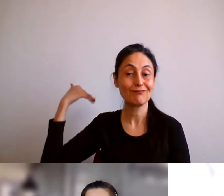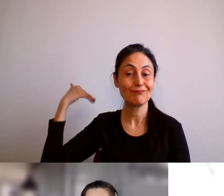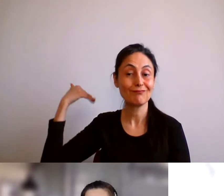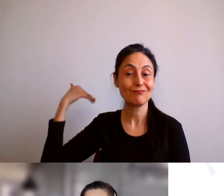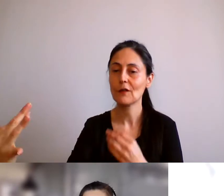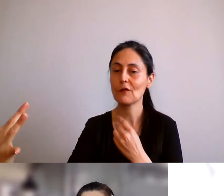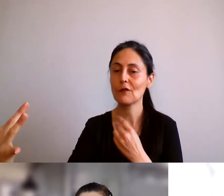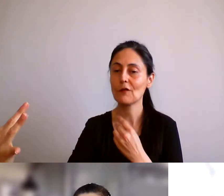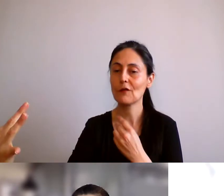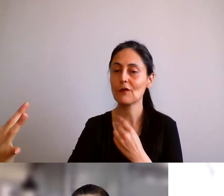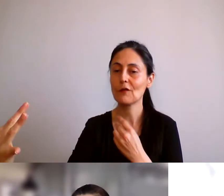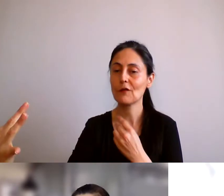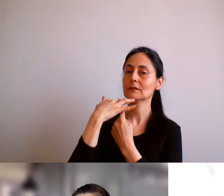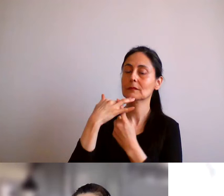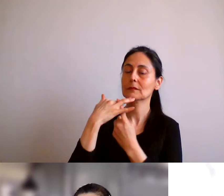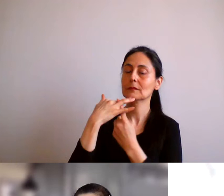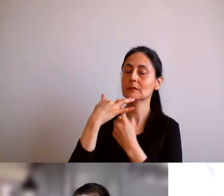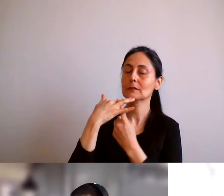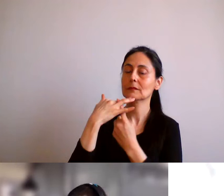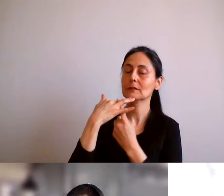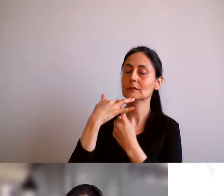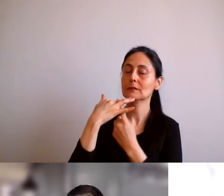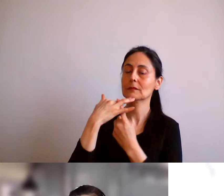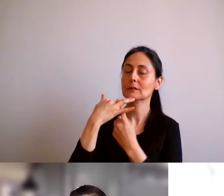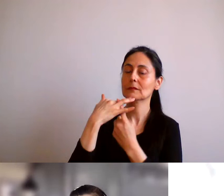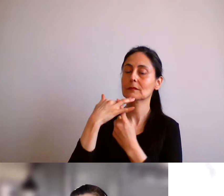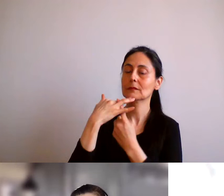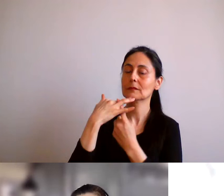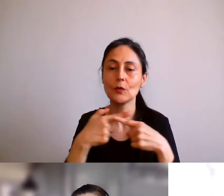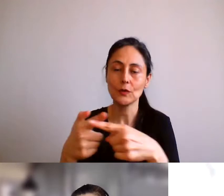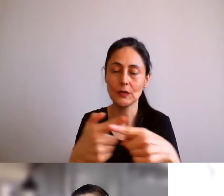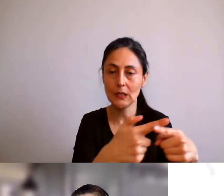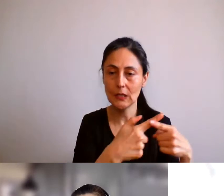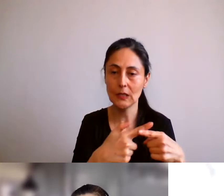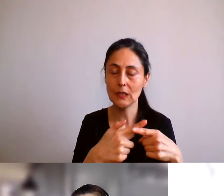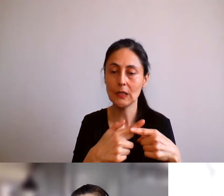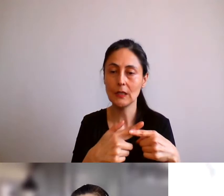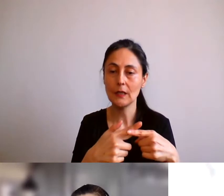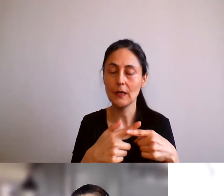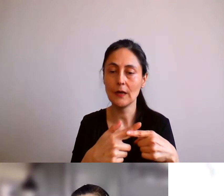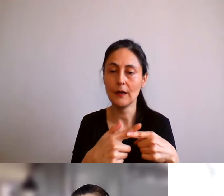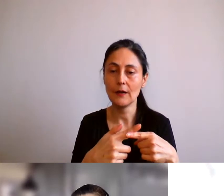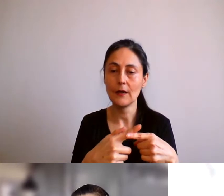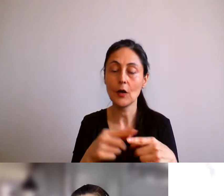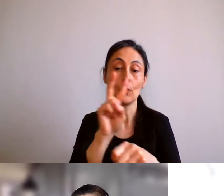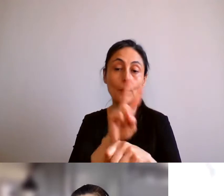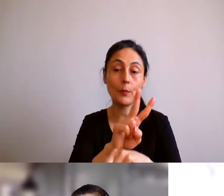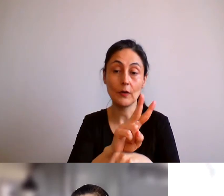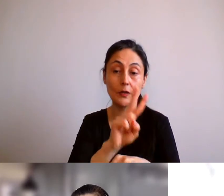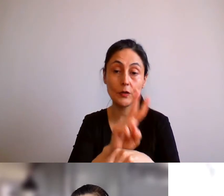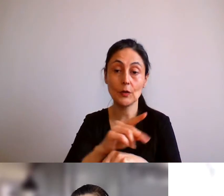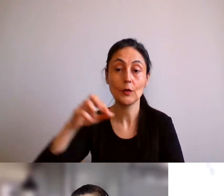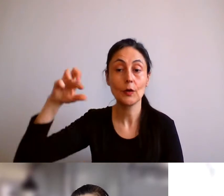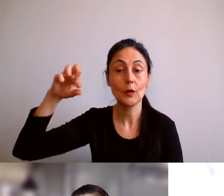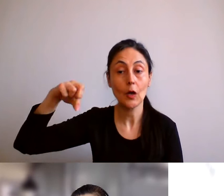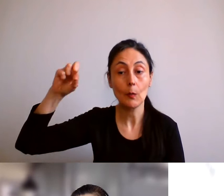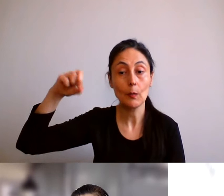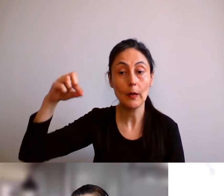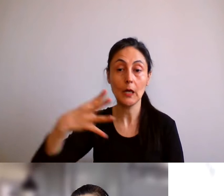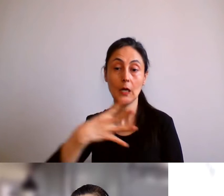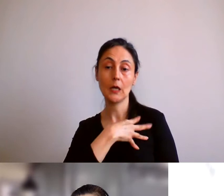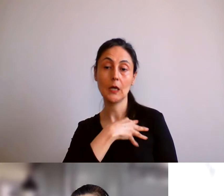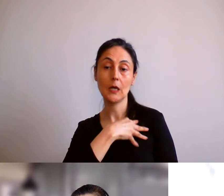que a todos, como sociedad, como docentes, como papás, como hijos. Yo creo que una de las